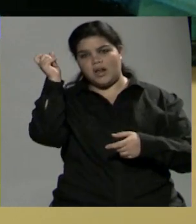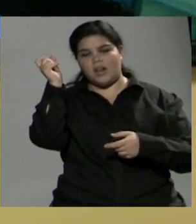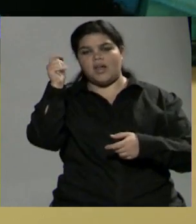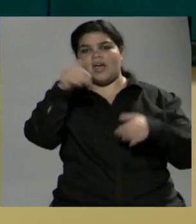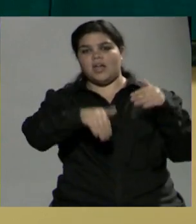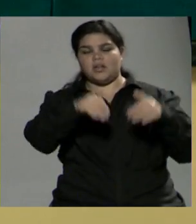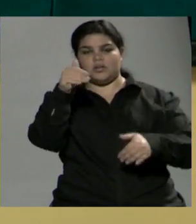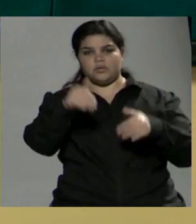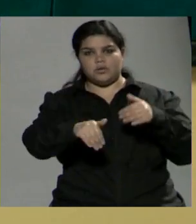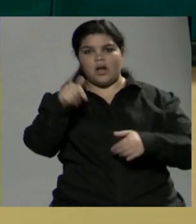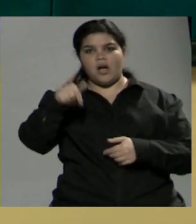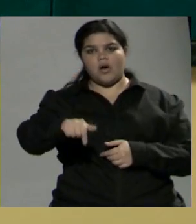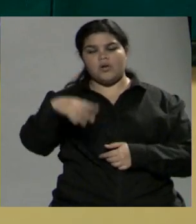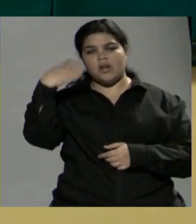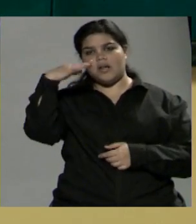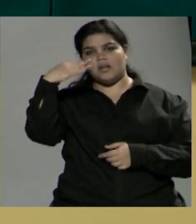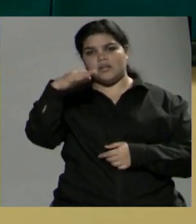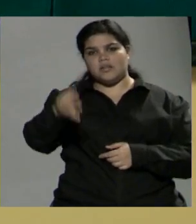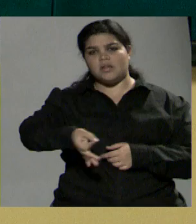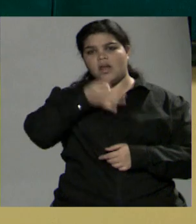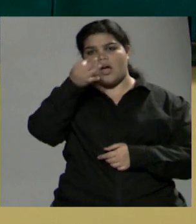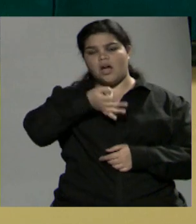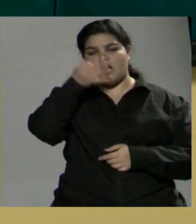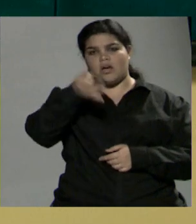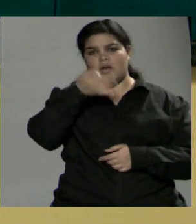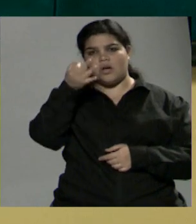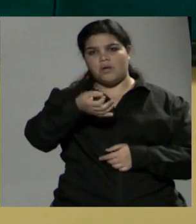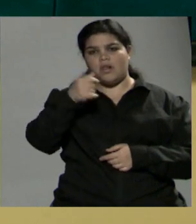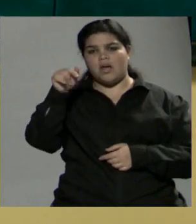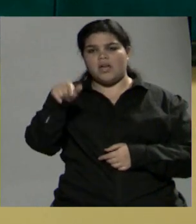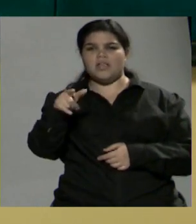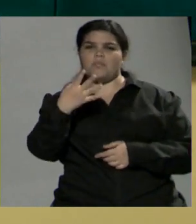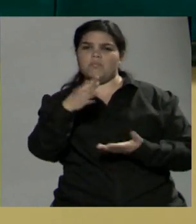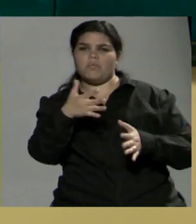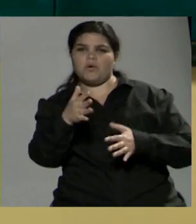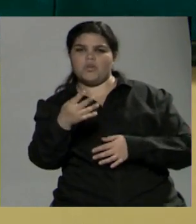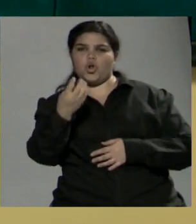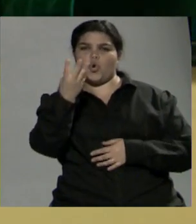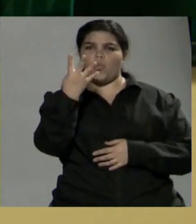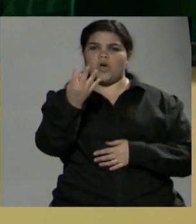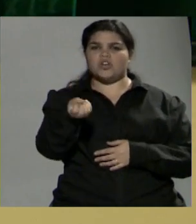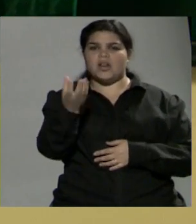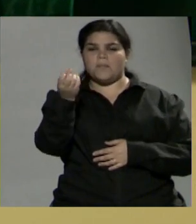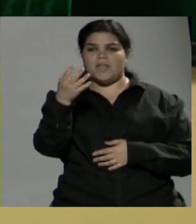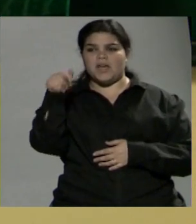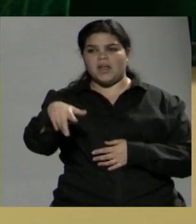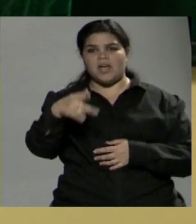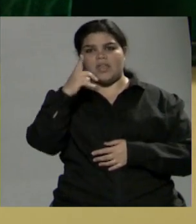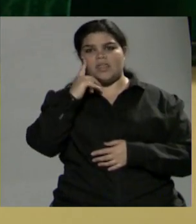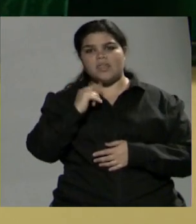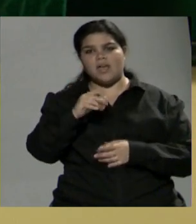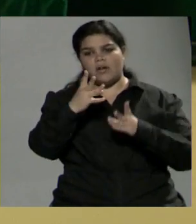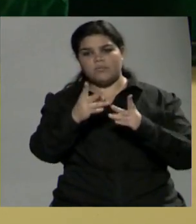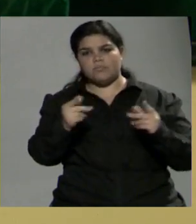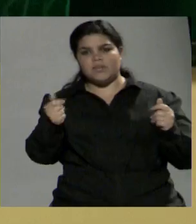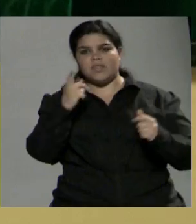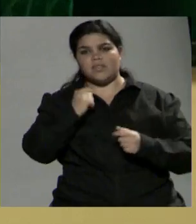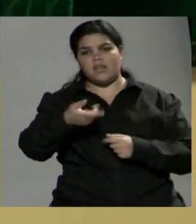las palabras de Cristina Fernández de Kirchner, que se manifestó alrededor de las 4 de la madrugada, finalizando la jornada de las PASO el día de